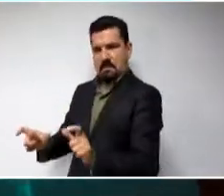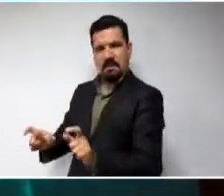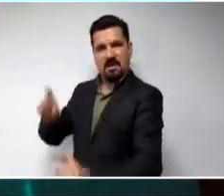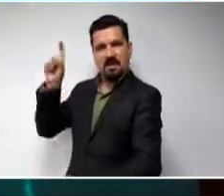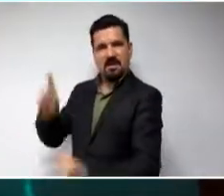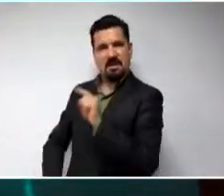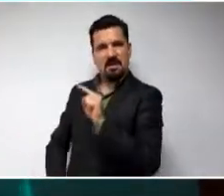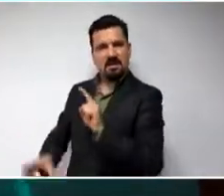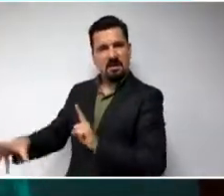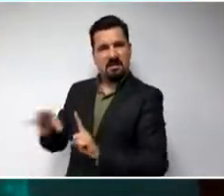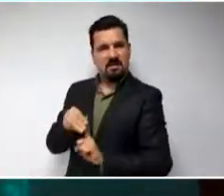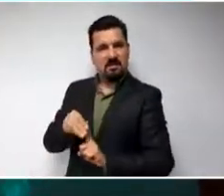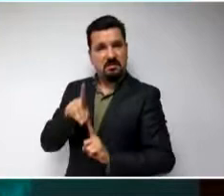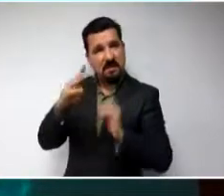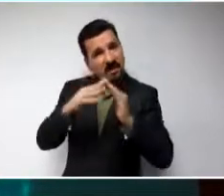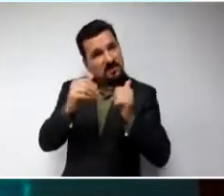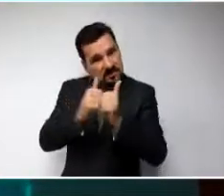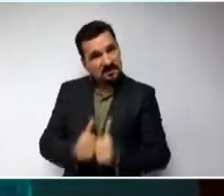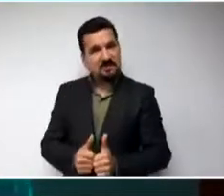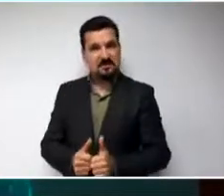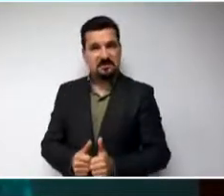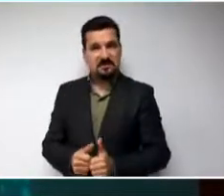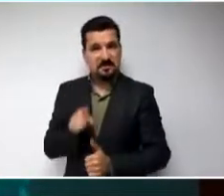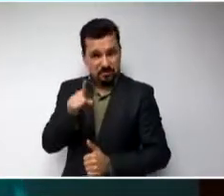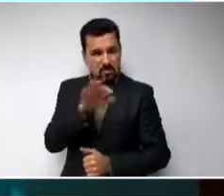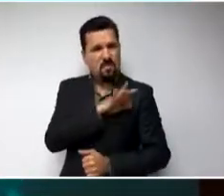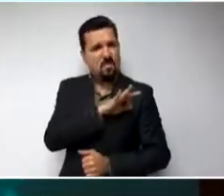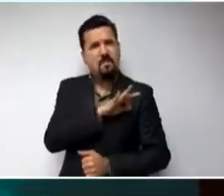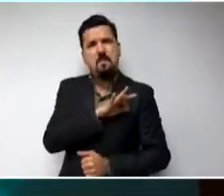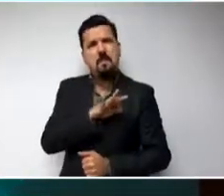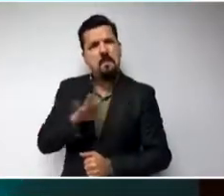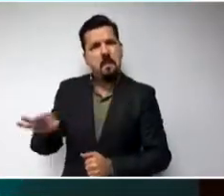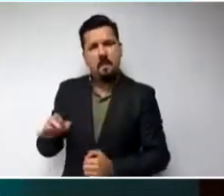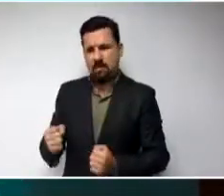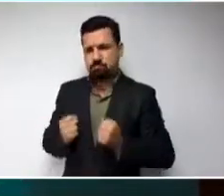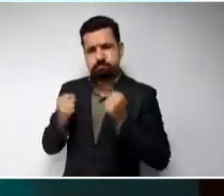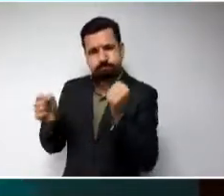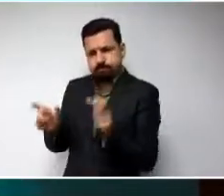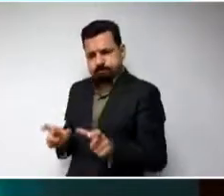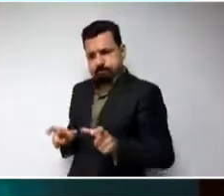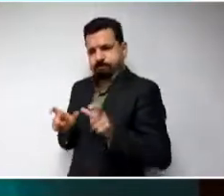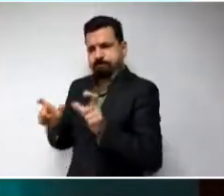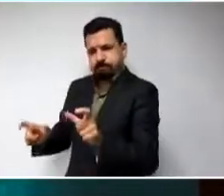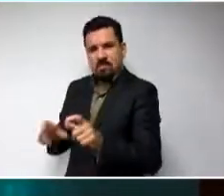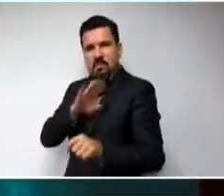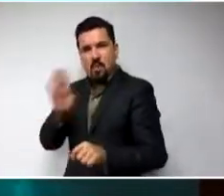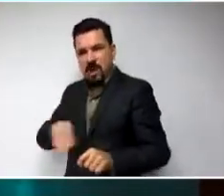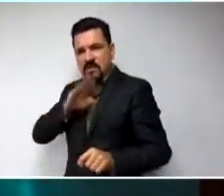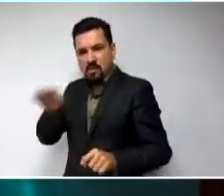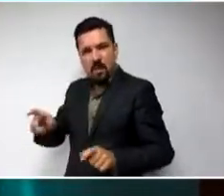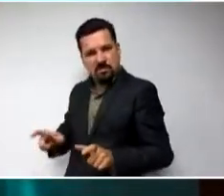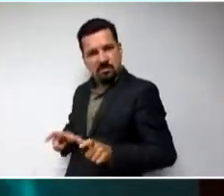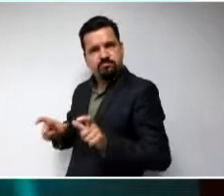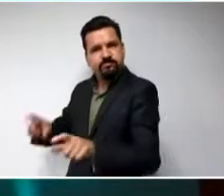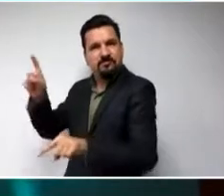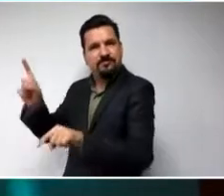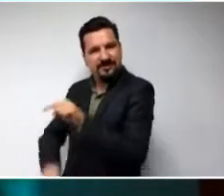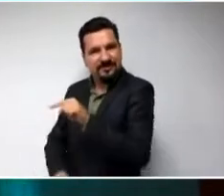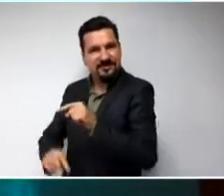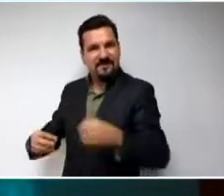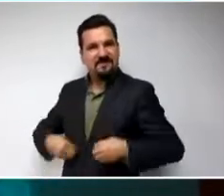quédate en casa tú tienes el poder de detener las muertes de salvar vidas